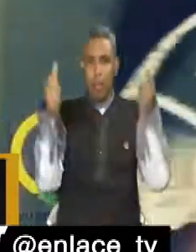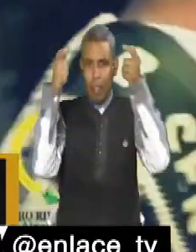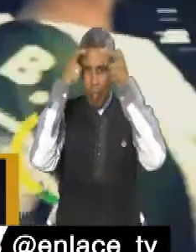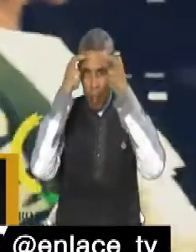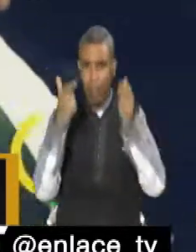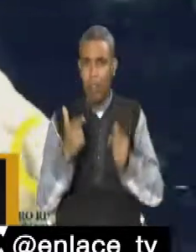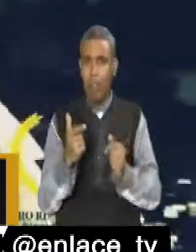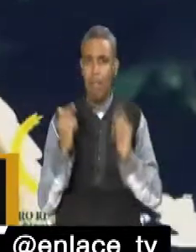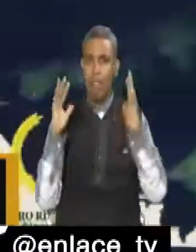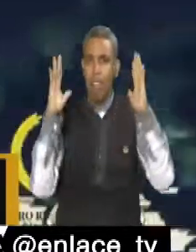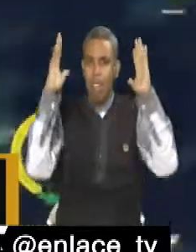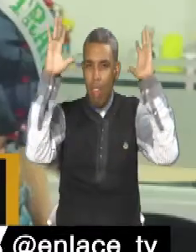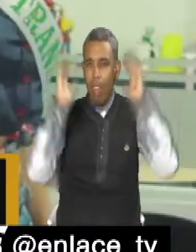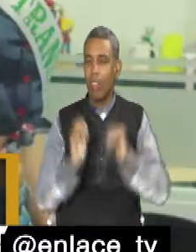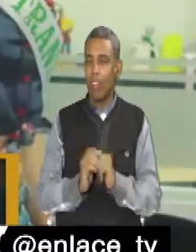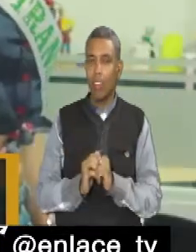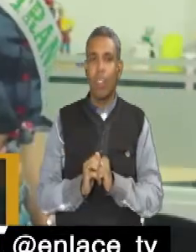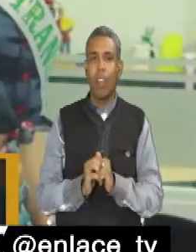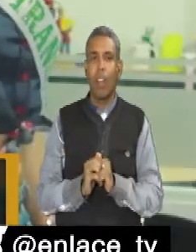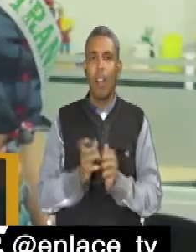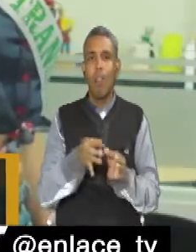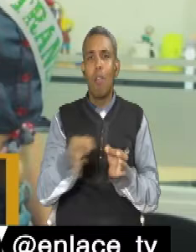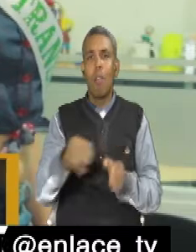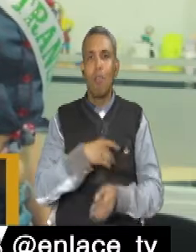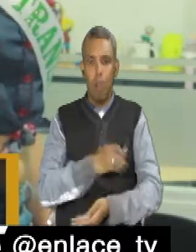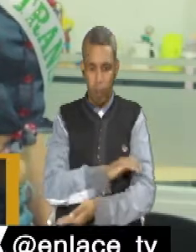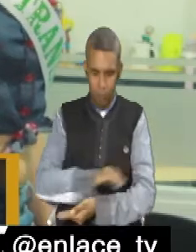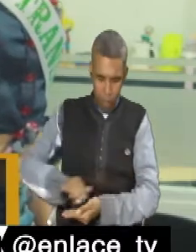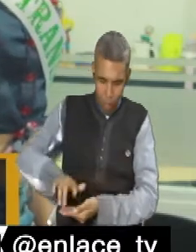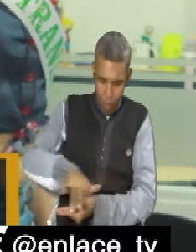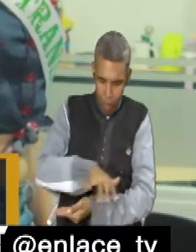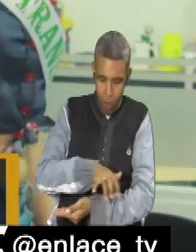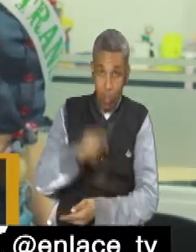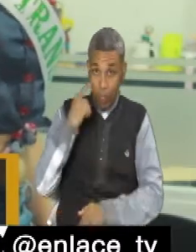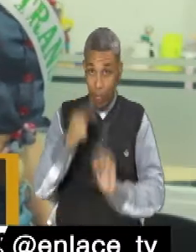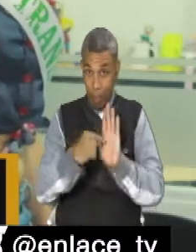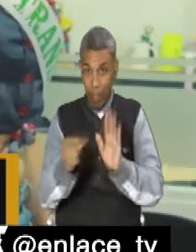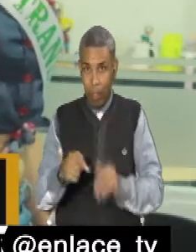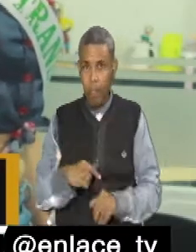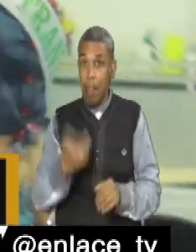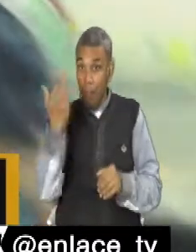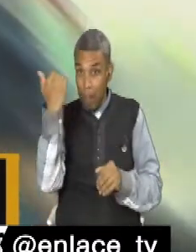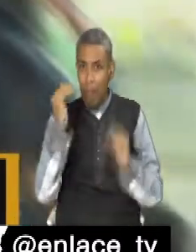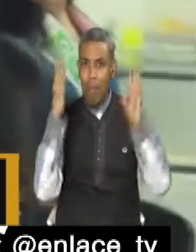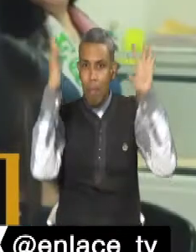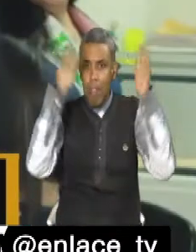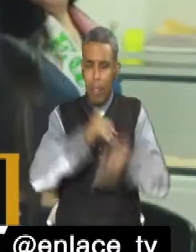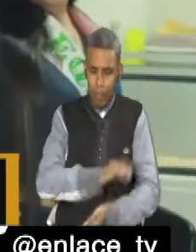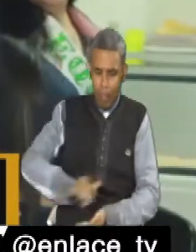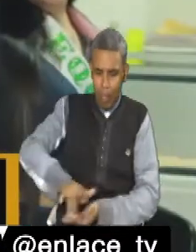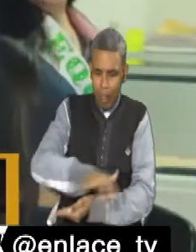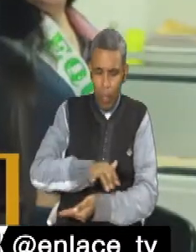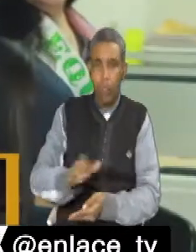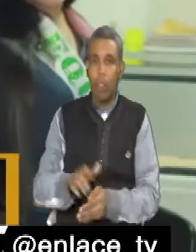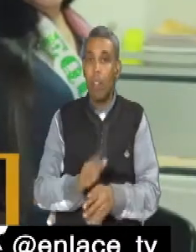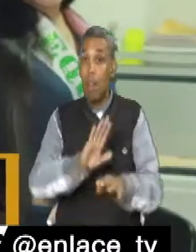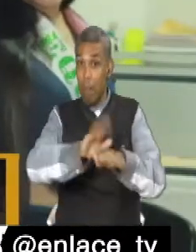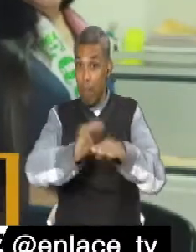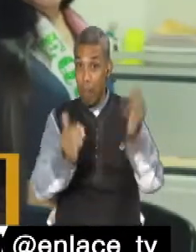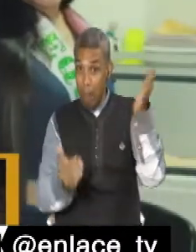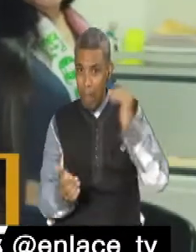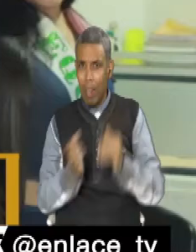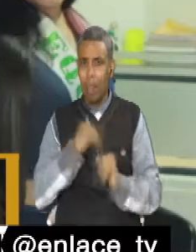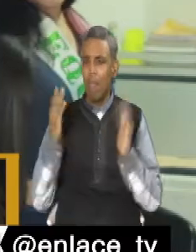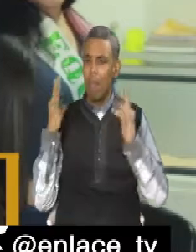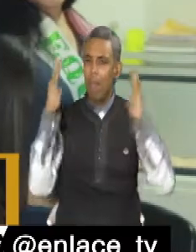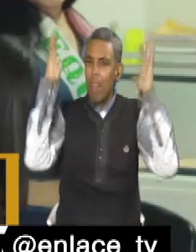fiestas de Sabana de Torres, Santander. Quiero invitarlos a las 12.ª ferias y fiestas de Sabana de Torres, los esperamos. Les invito muy cordialmente a que nos acompañen a